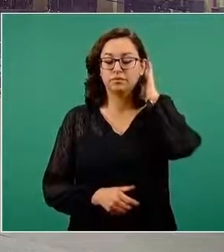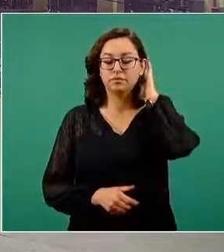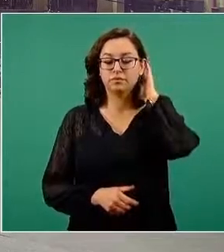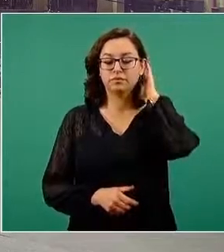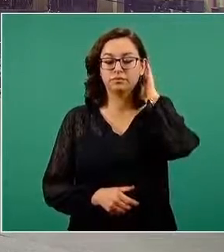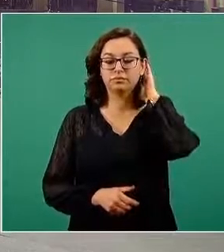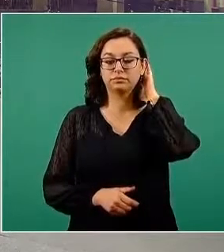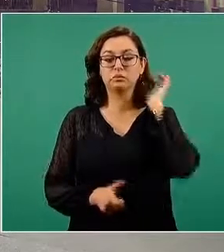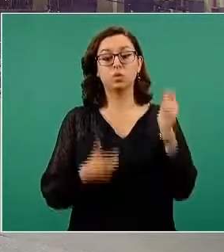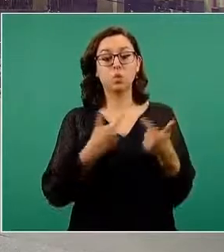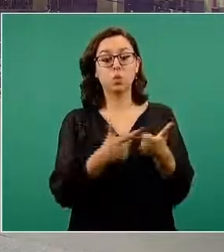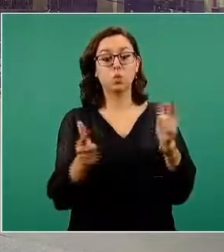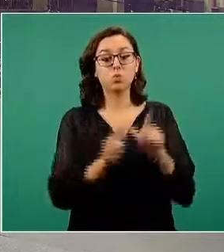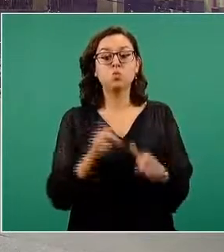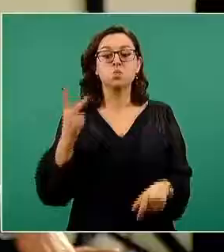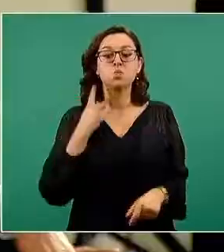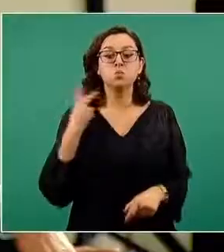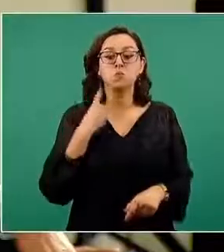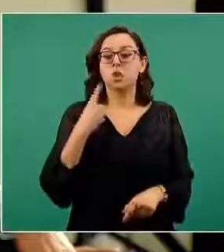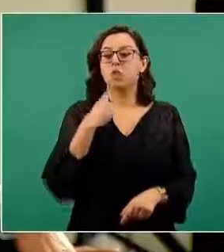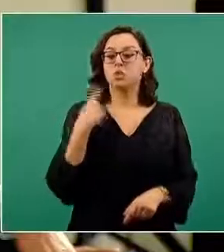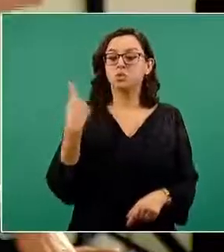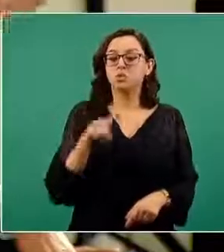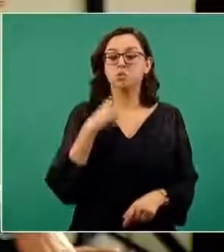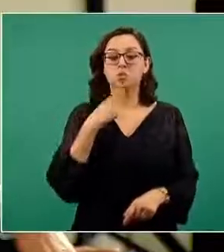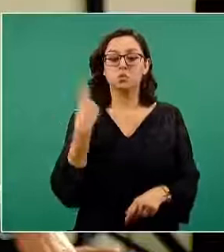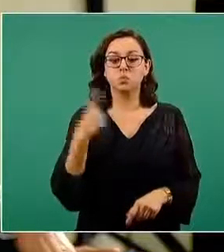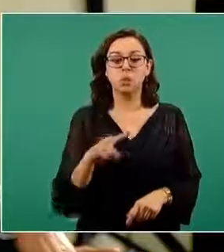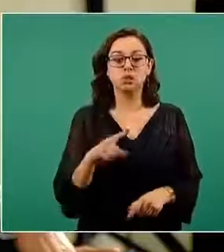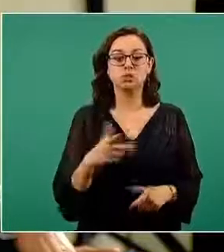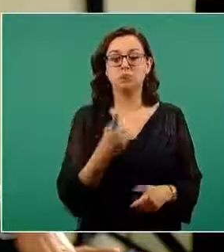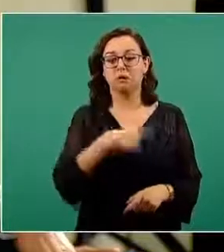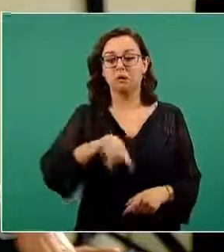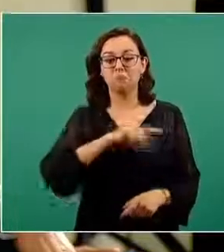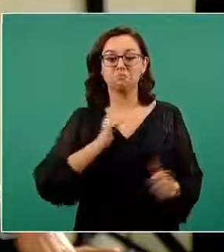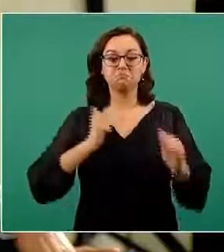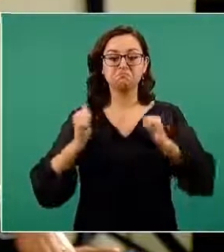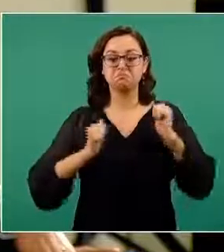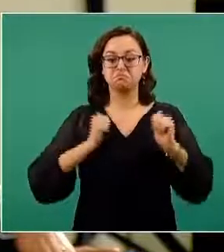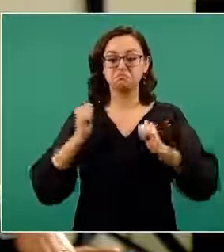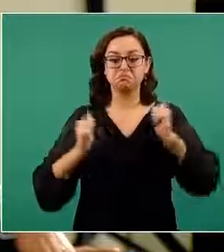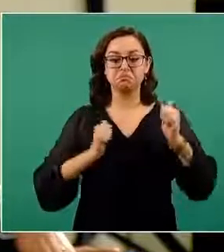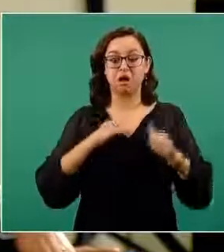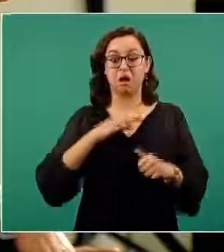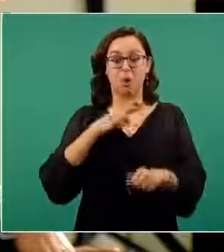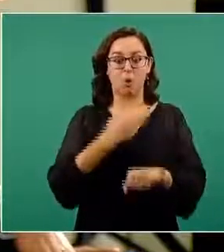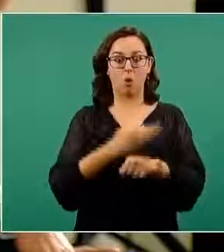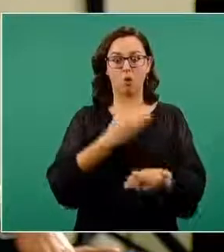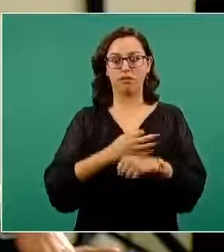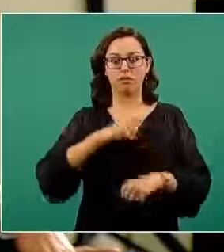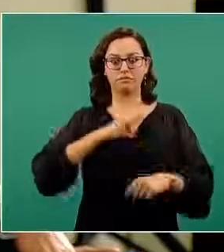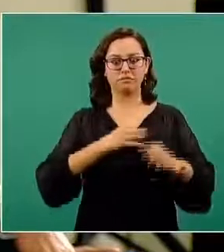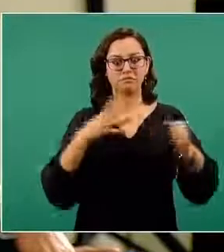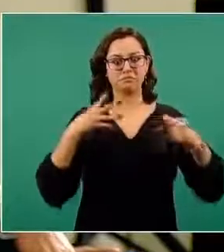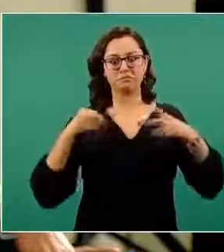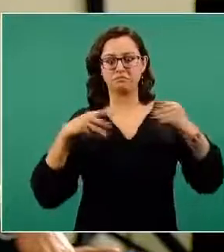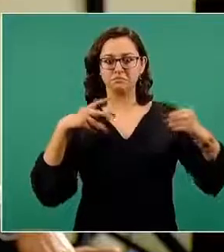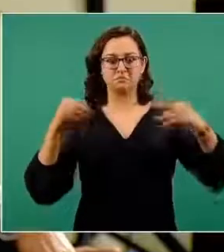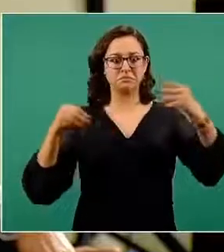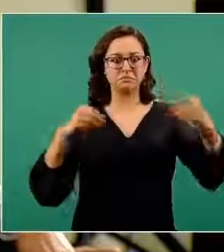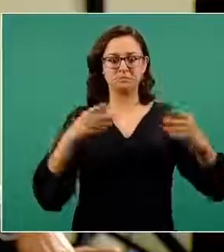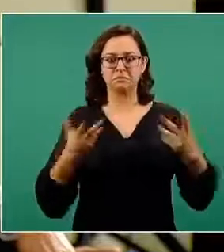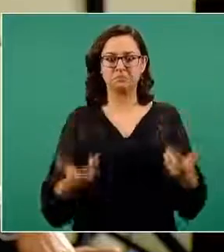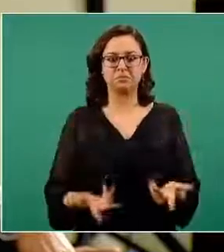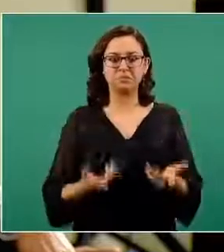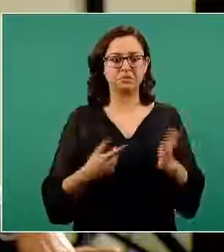precisamente de estos partidos políticos que han intentado lucrar o aprovechar la pandemia precisamente para pues hacer leña